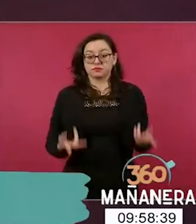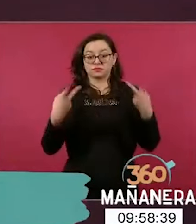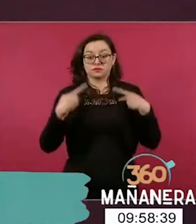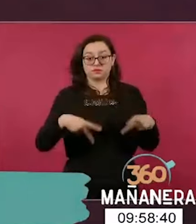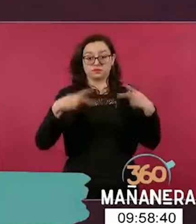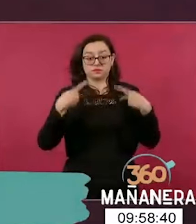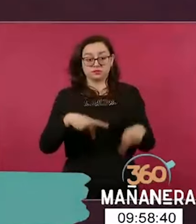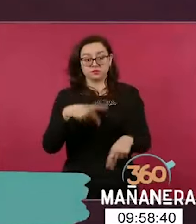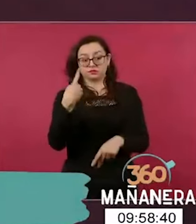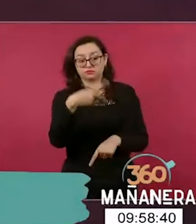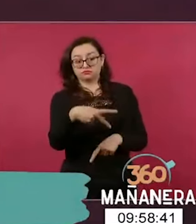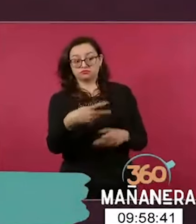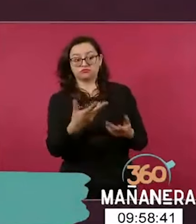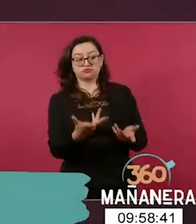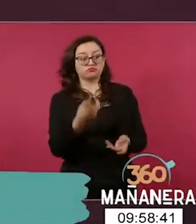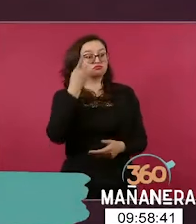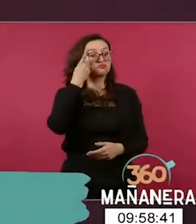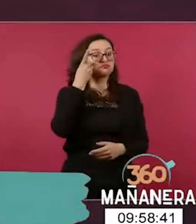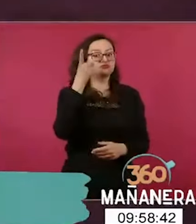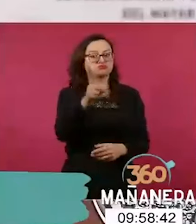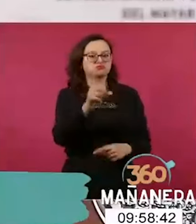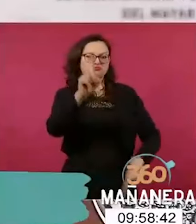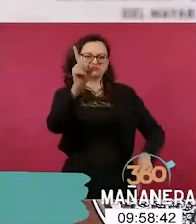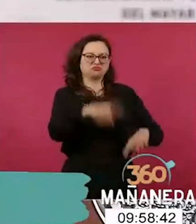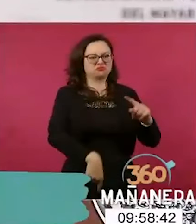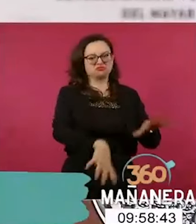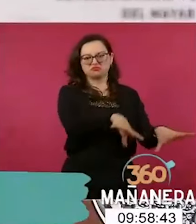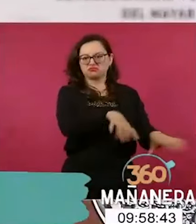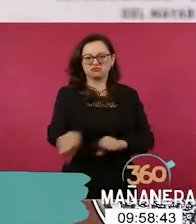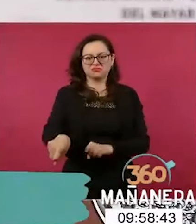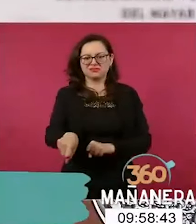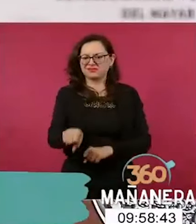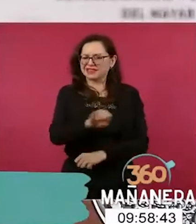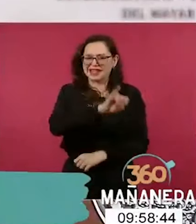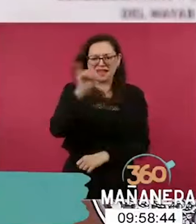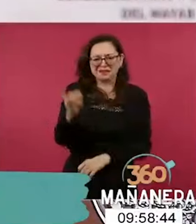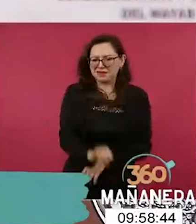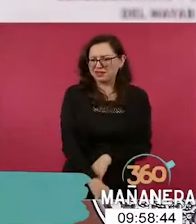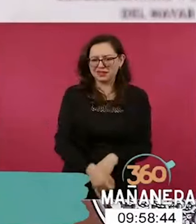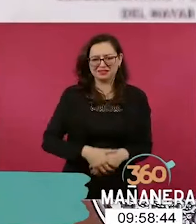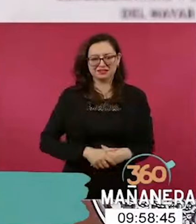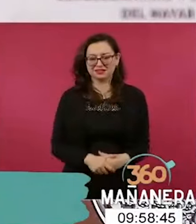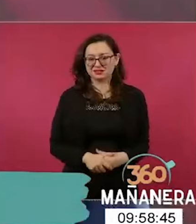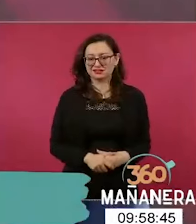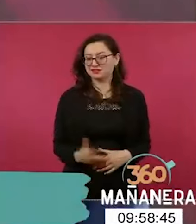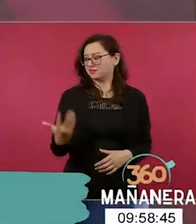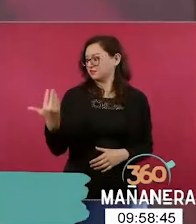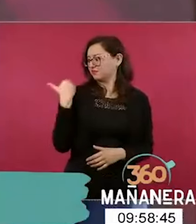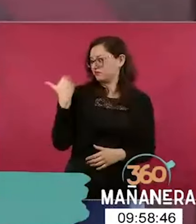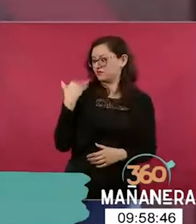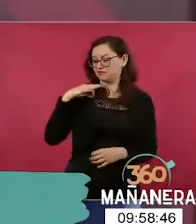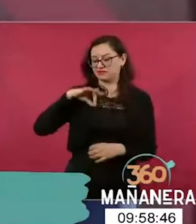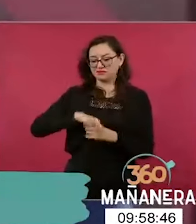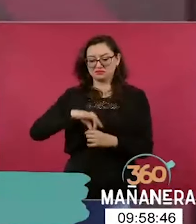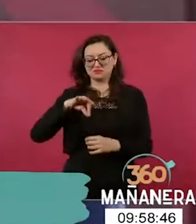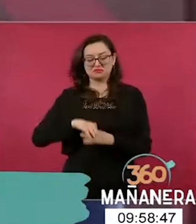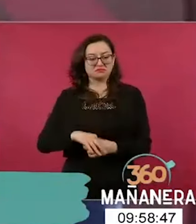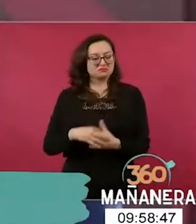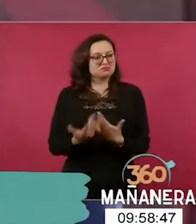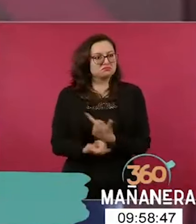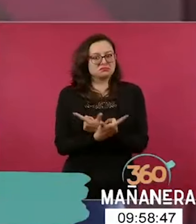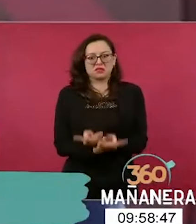no se actúa de manera autoritaria acaban de ha elecciones las más limpias y